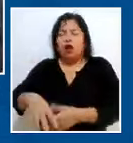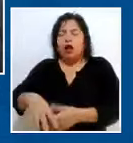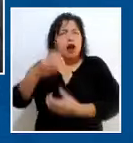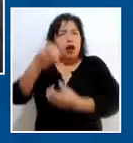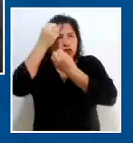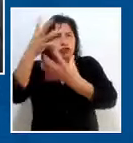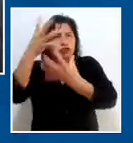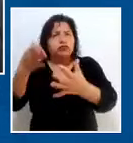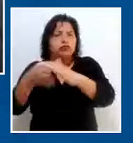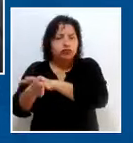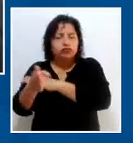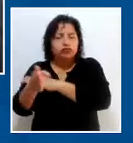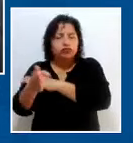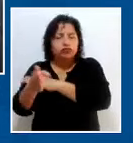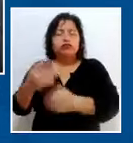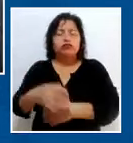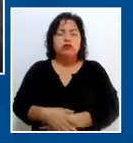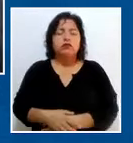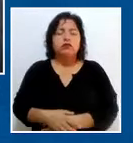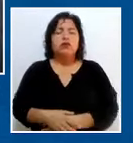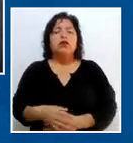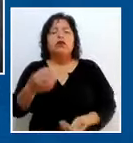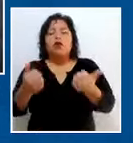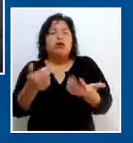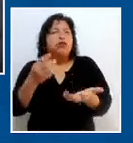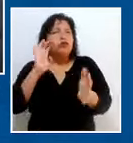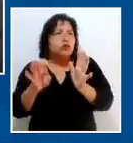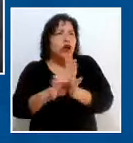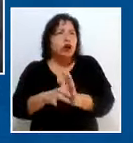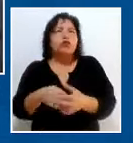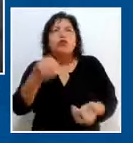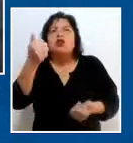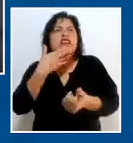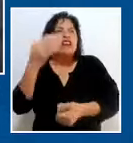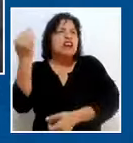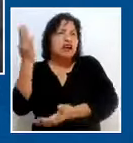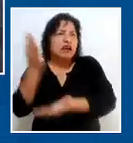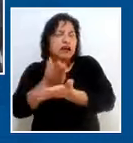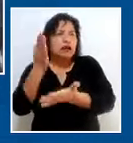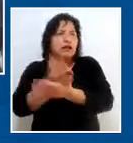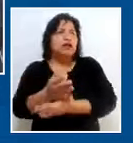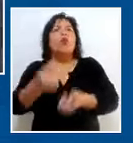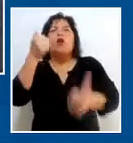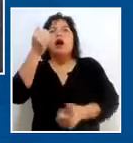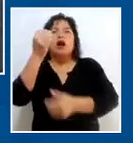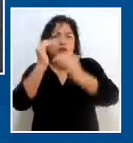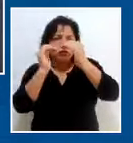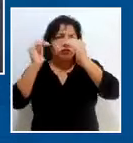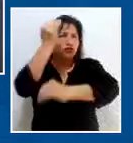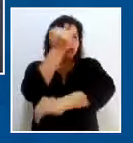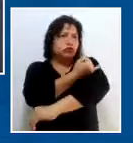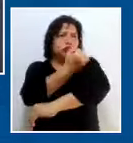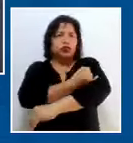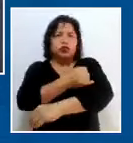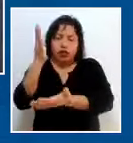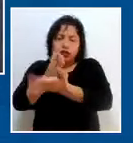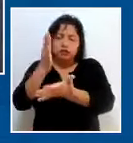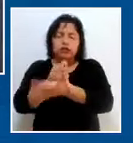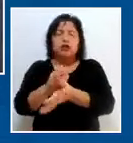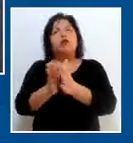a acceder a la información pública? ¿O qué entidad es la que se encarga de sancionar? O si, coméntenos de ese tema, por